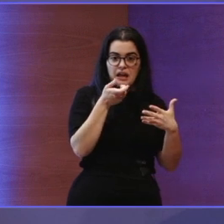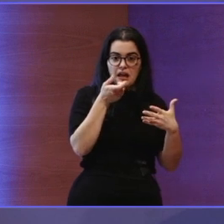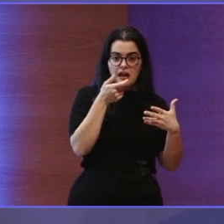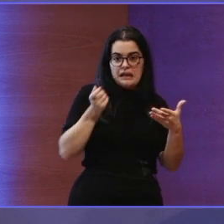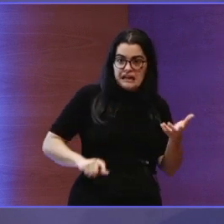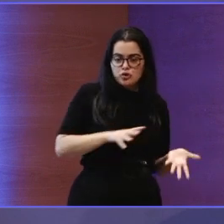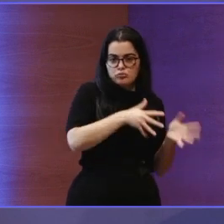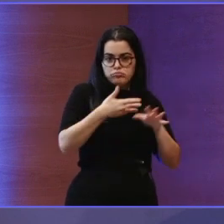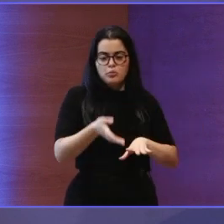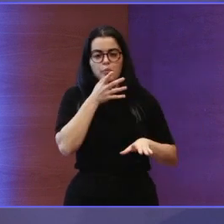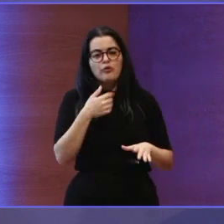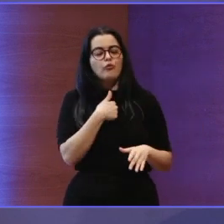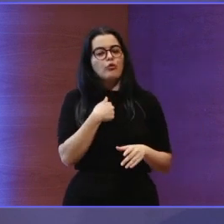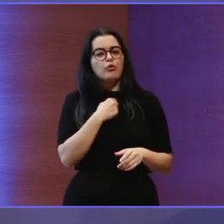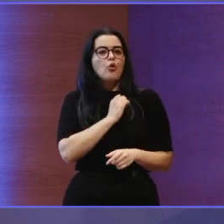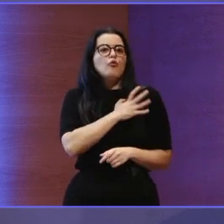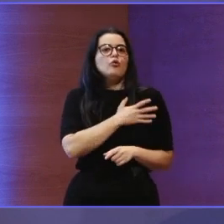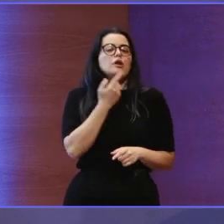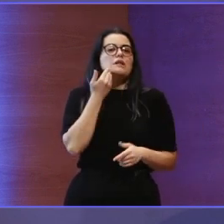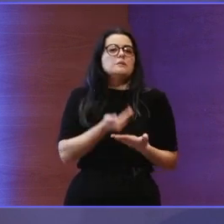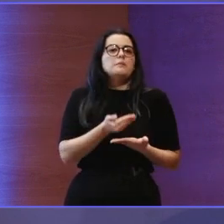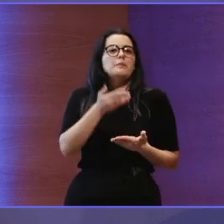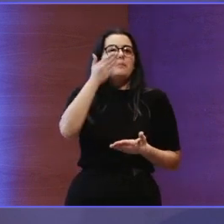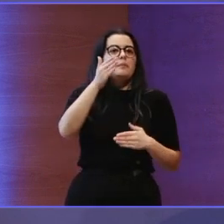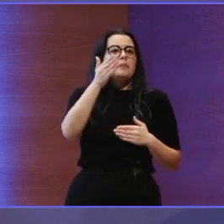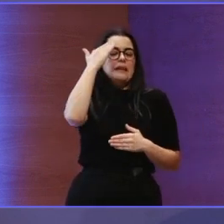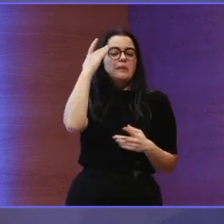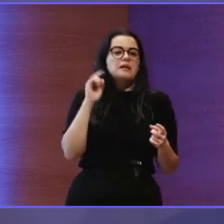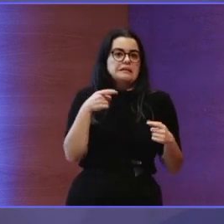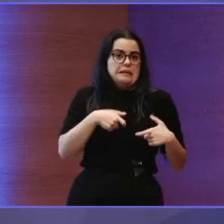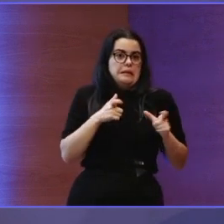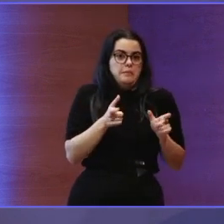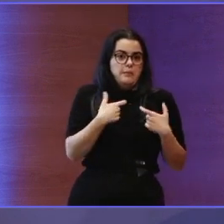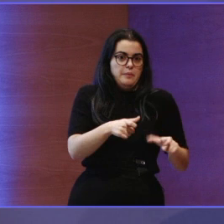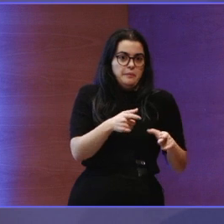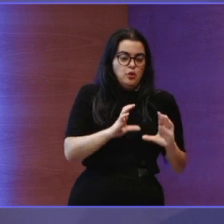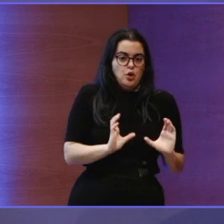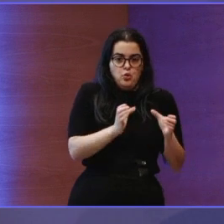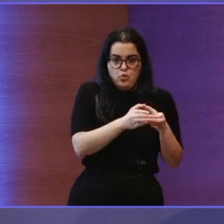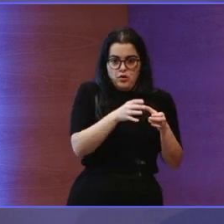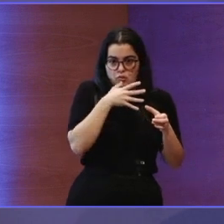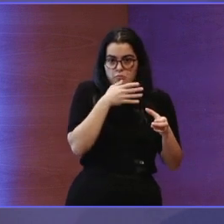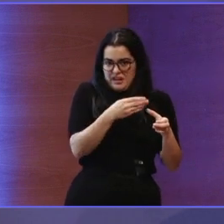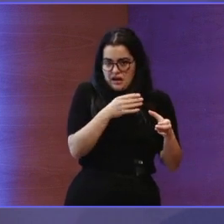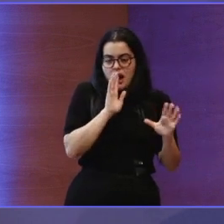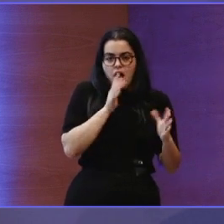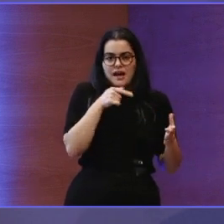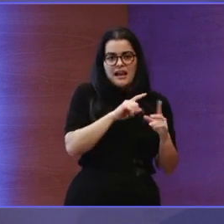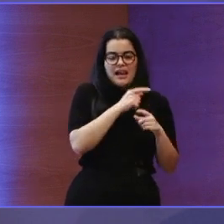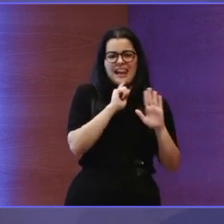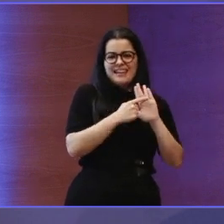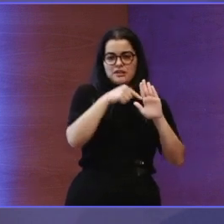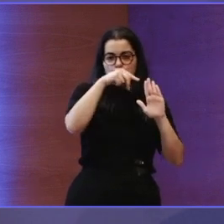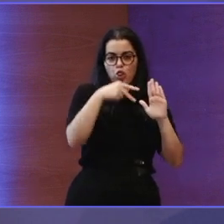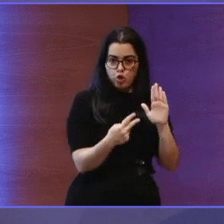e funciones y de las principales cometidos que tiene este departamento que tiene este este órgano que tienen las dos leyes de las que se ha